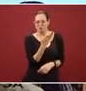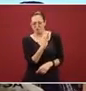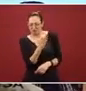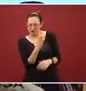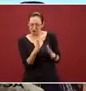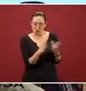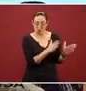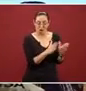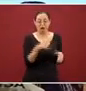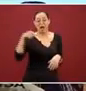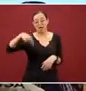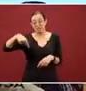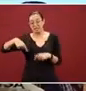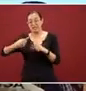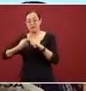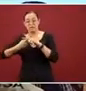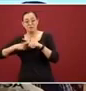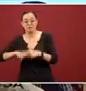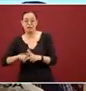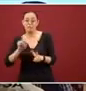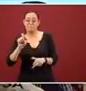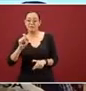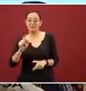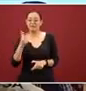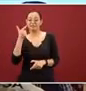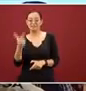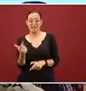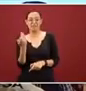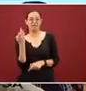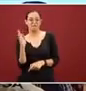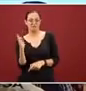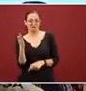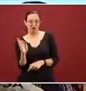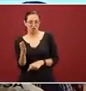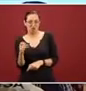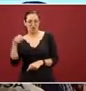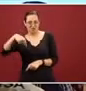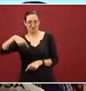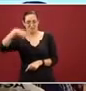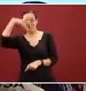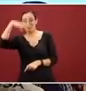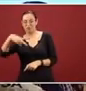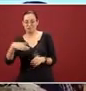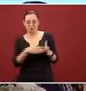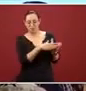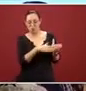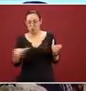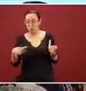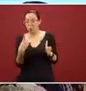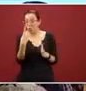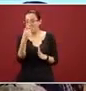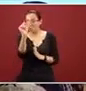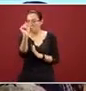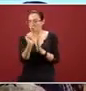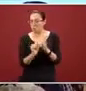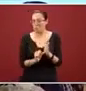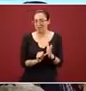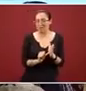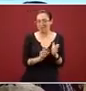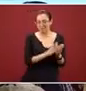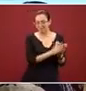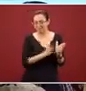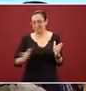febrero. En México el primer caso fue el 27 de febrero. Eso también da una diferencia muy importante cuando uno